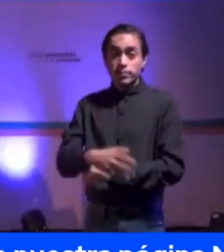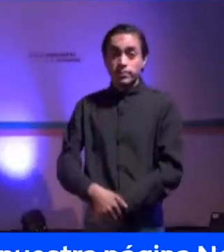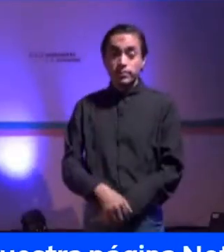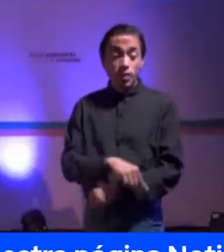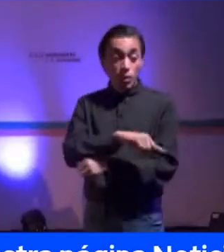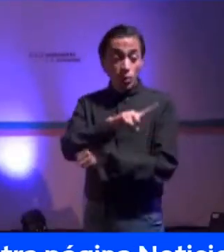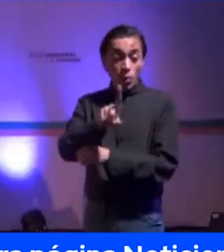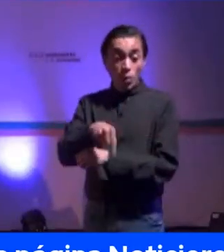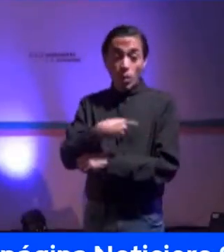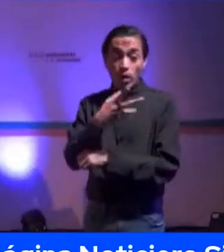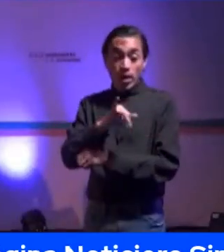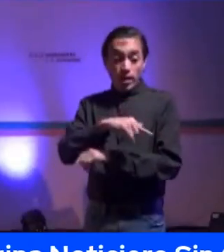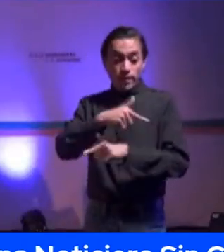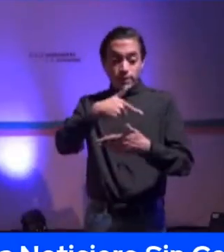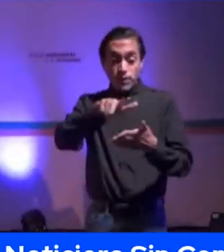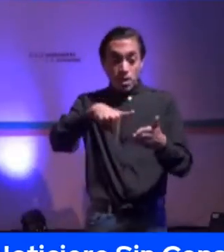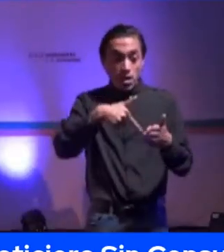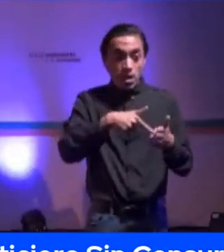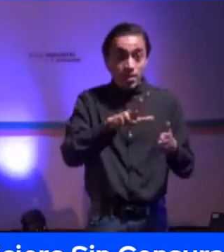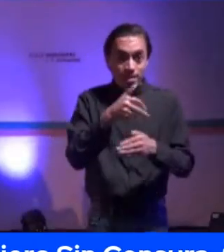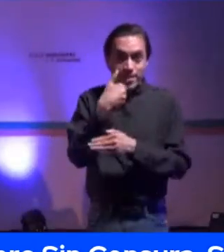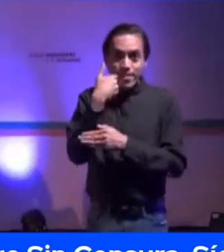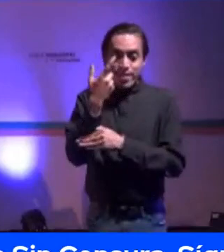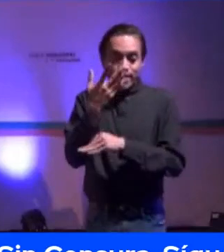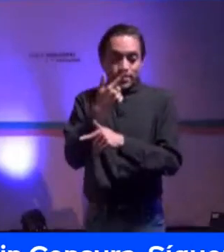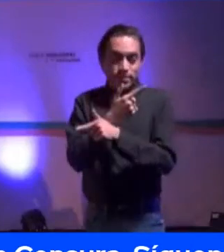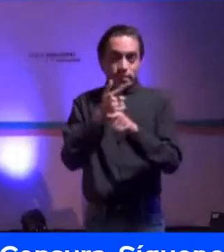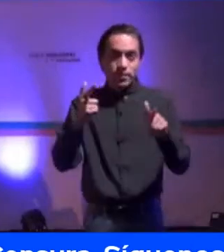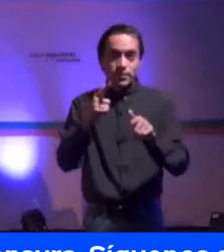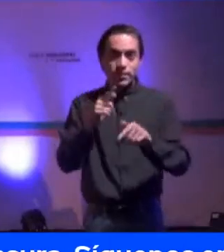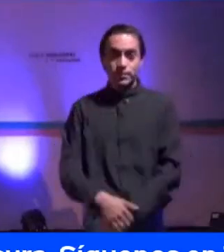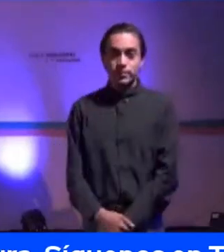Ustedes los están reclamando. Así que,